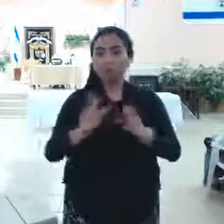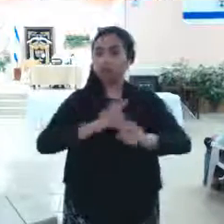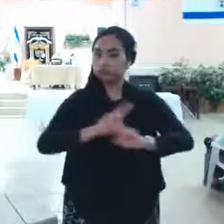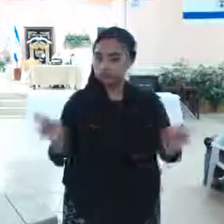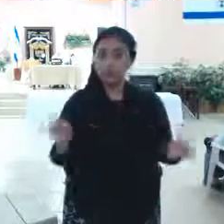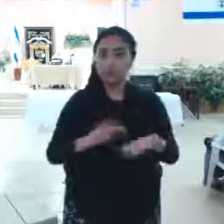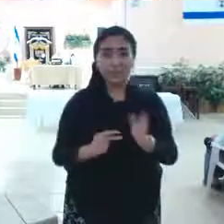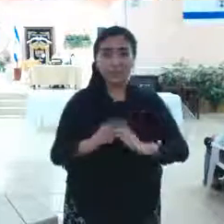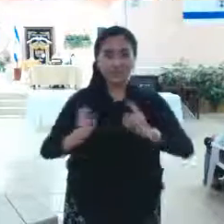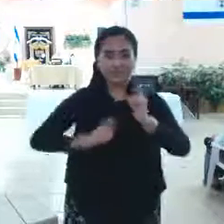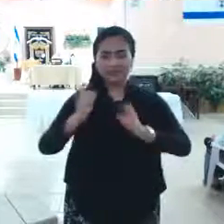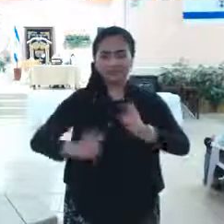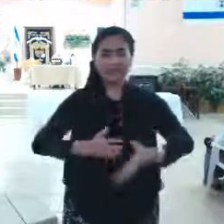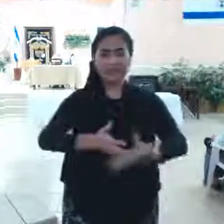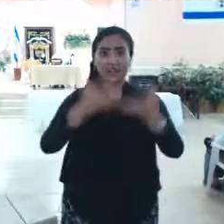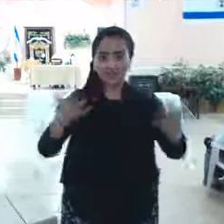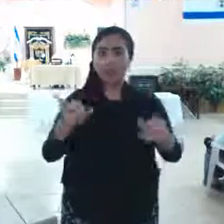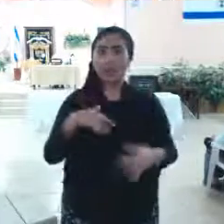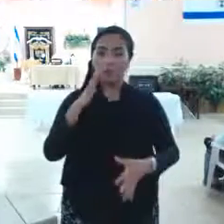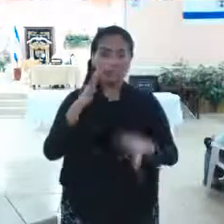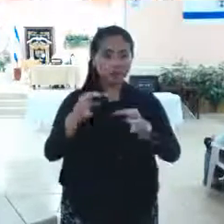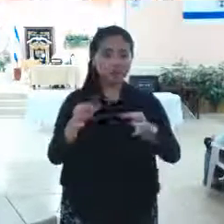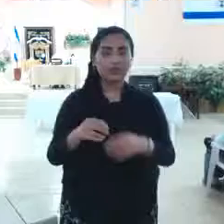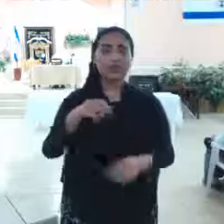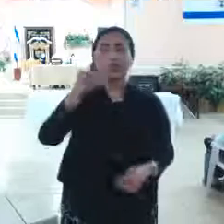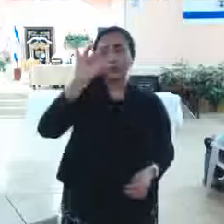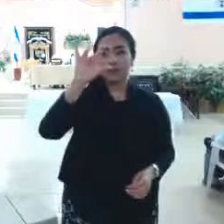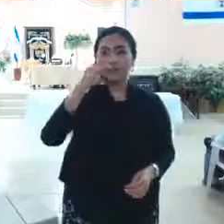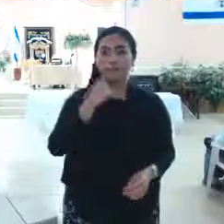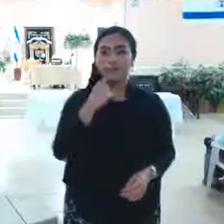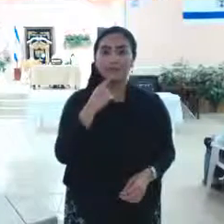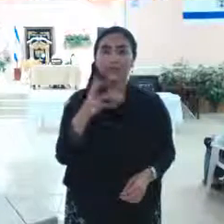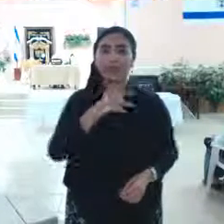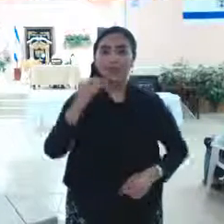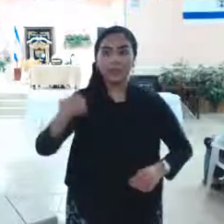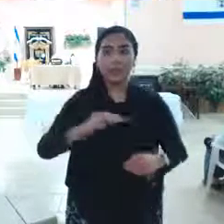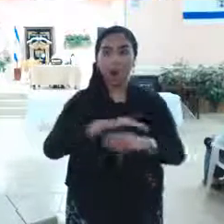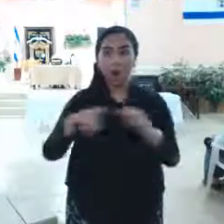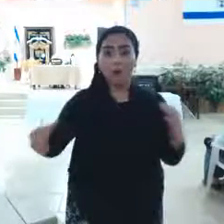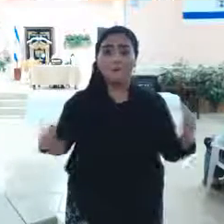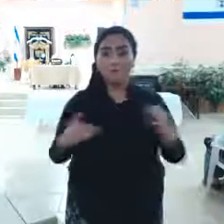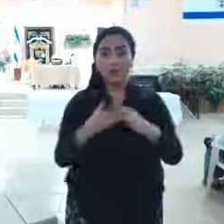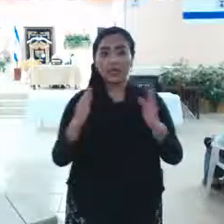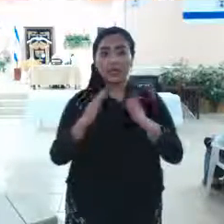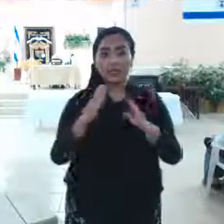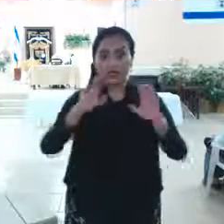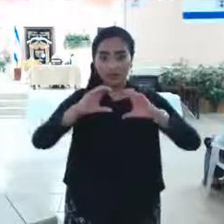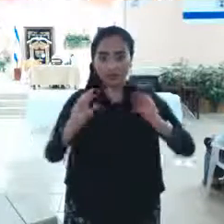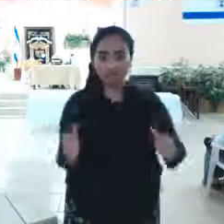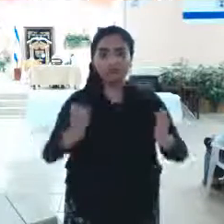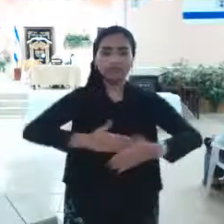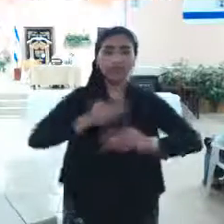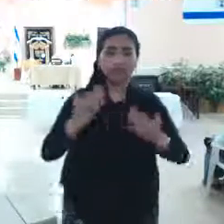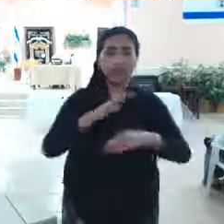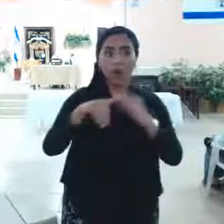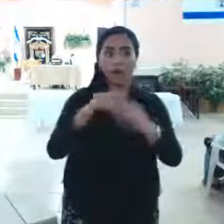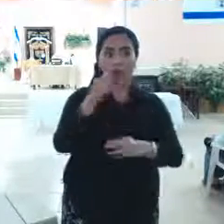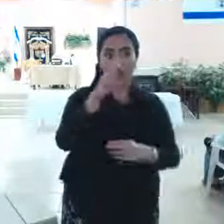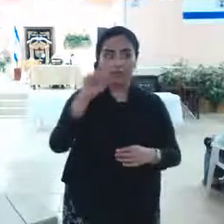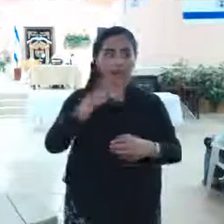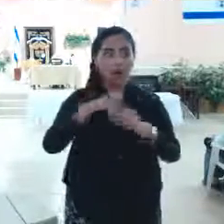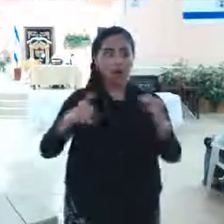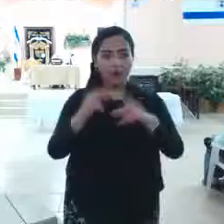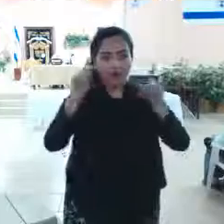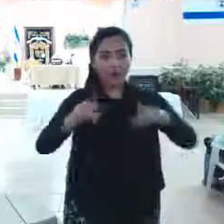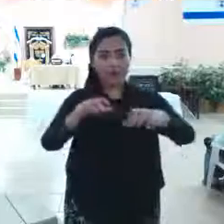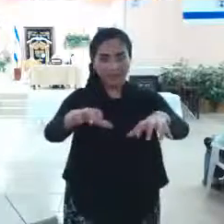Es decir, dieron that means mucho. that Ahorita they lo voy a gave a ministrar. lot. I'm going to 25. minister that. Se 25. alegró pues toda la Keilah de Judá, como también los Juanín y levitas, y toda la